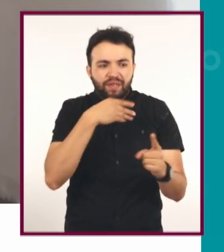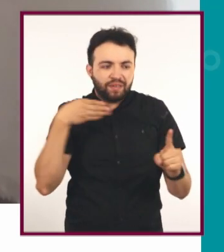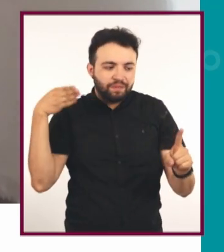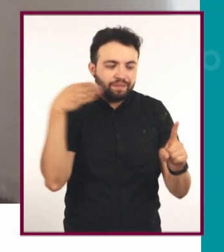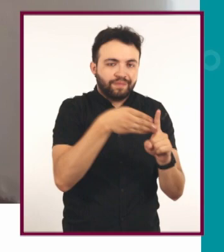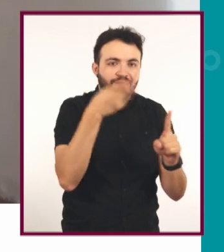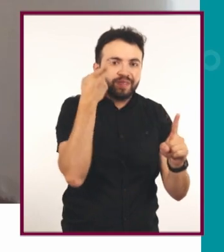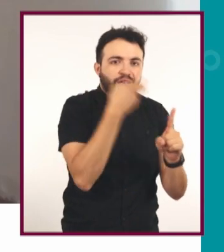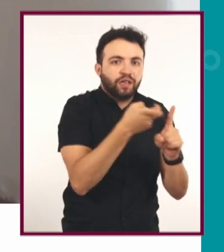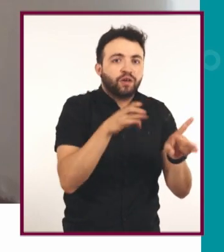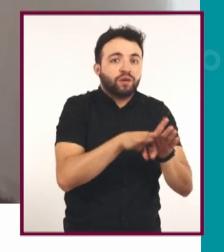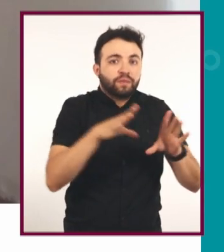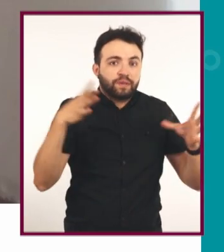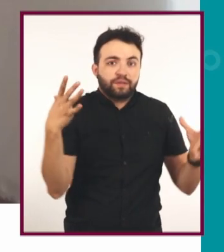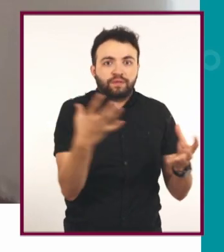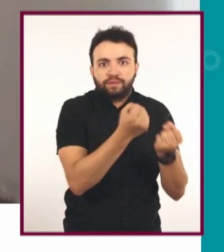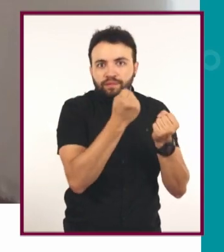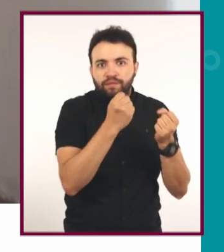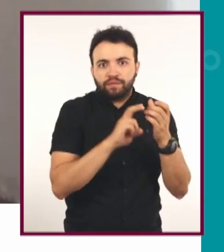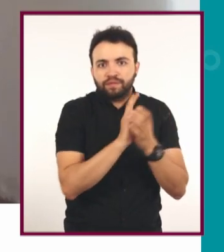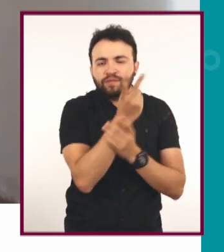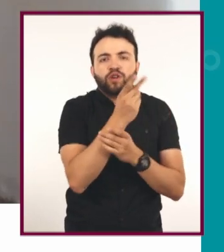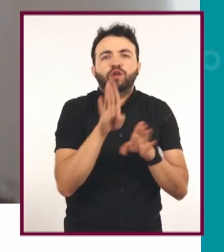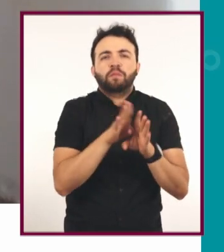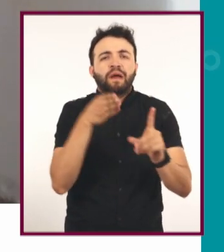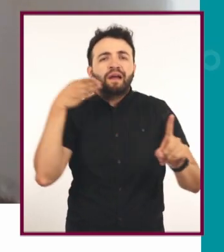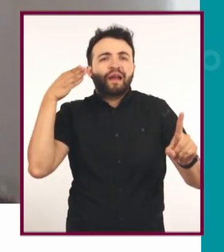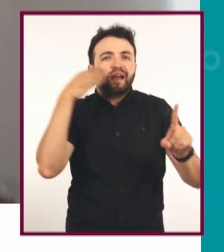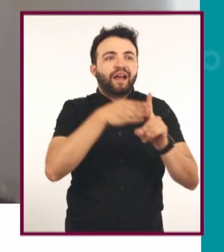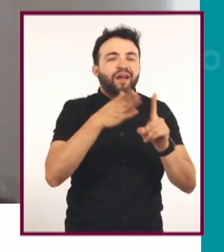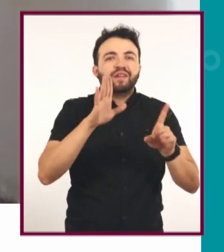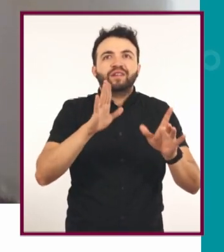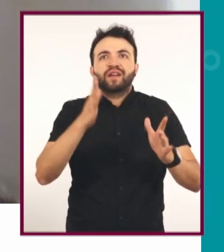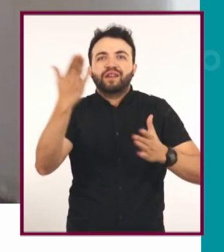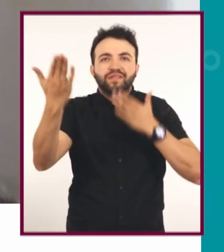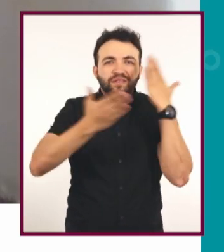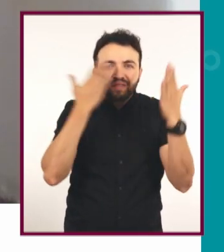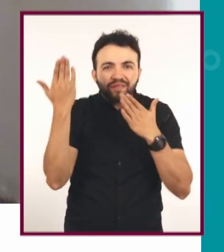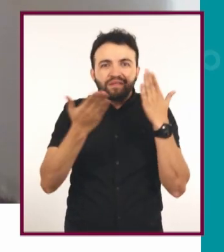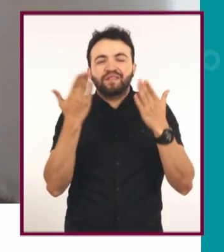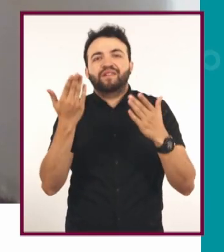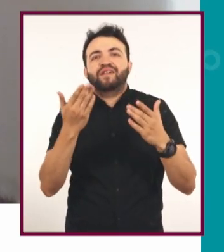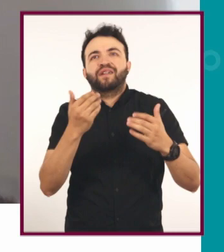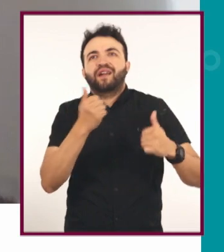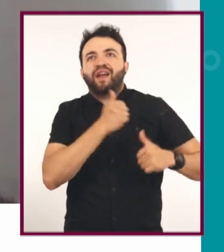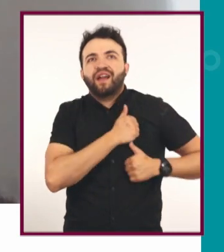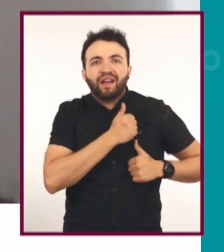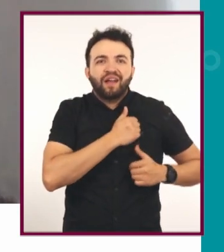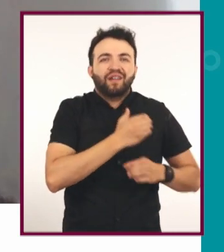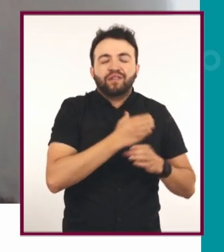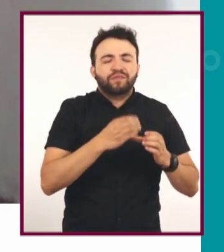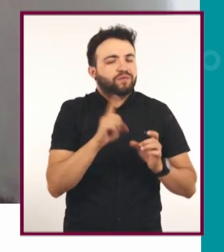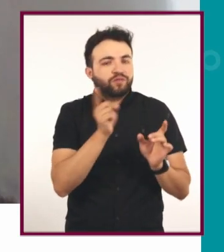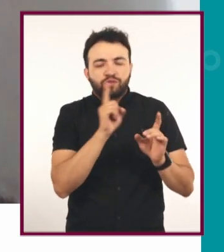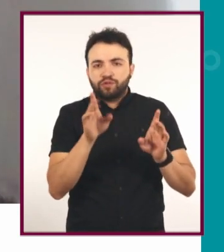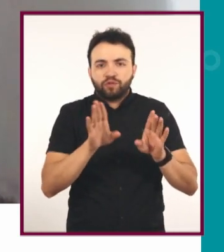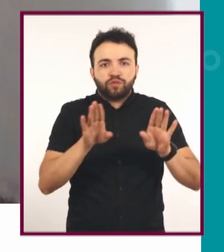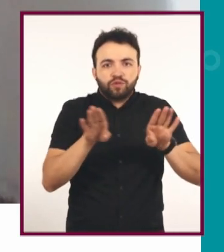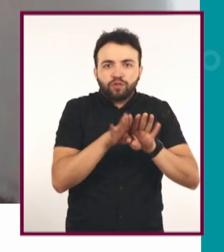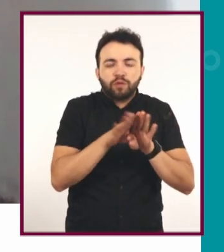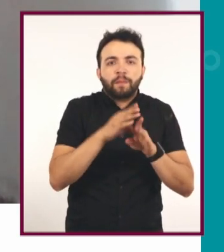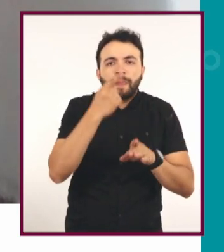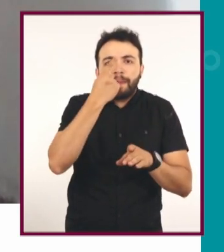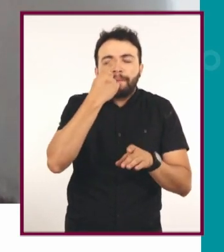organización específica para eso, por ejemplo, ¿no? Donde no nada más lo veamos desde un punto de vista académico, sino también desde un punto de vista